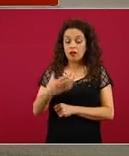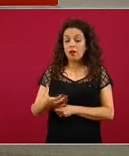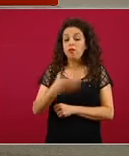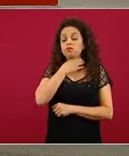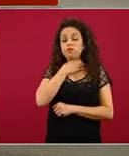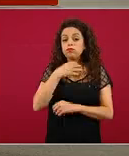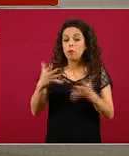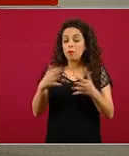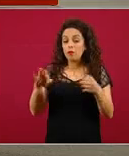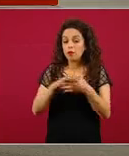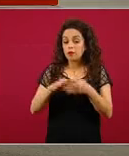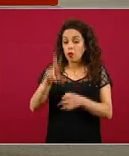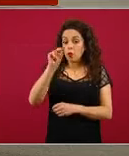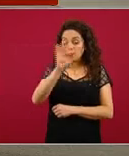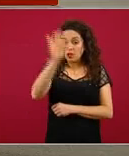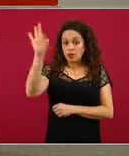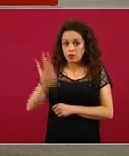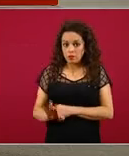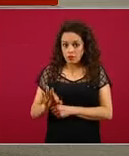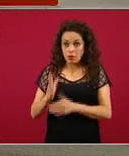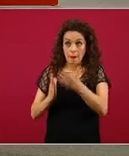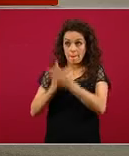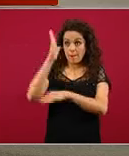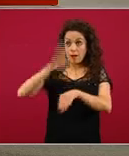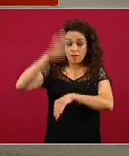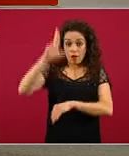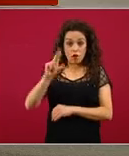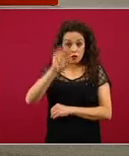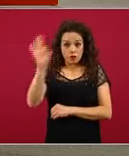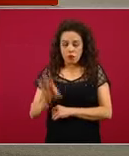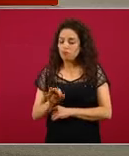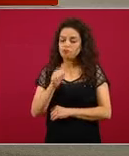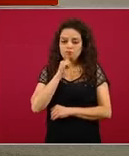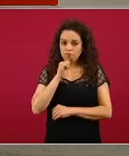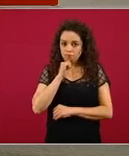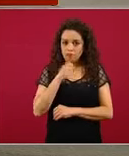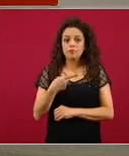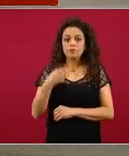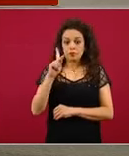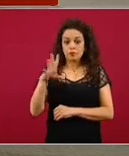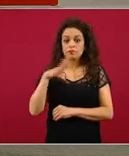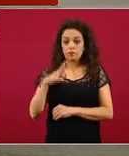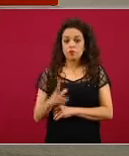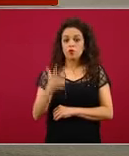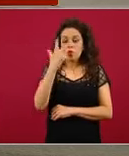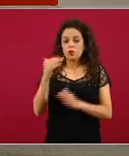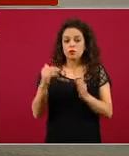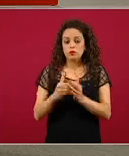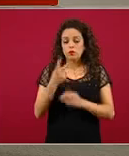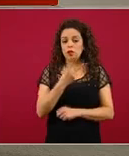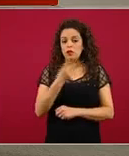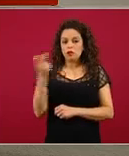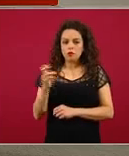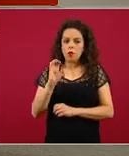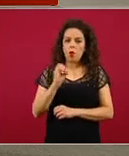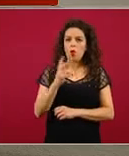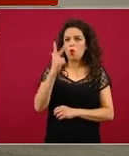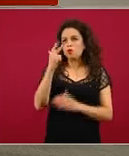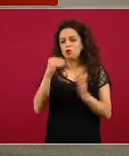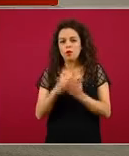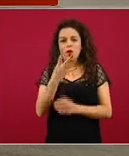al 80%, nunca se rebasó el 80%, pero estaban disponibles 8.200, 8.400